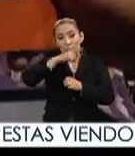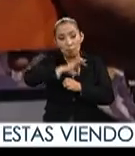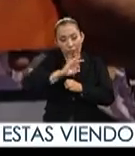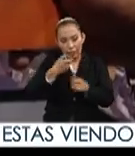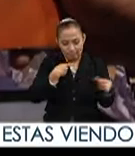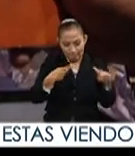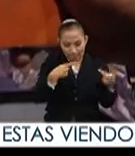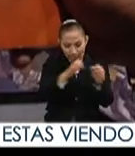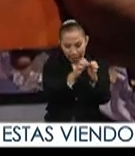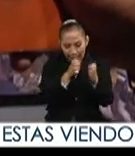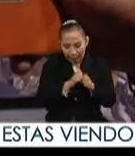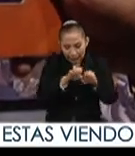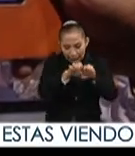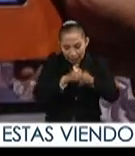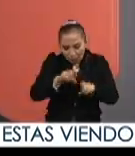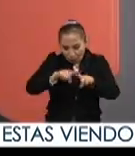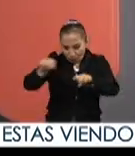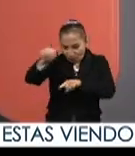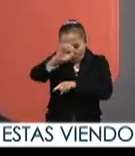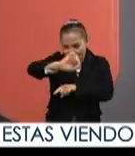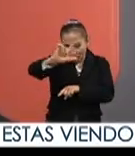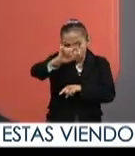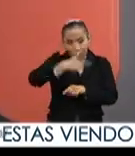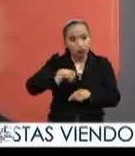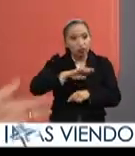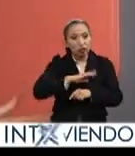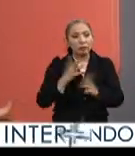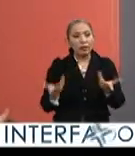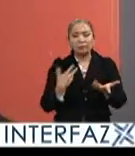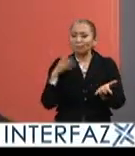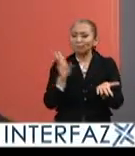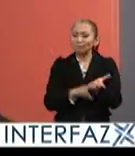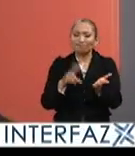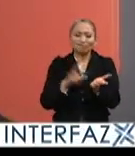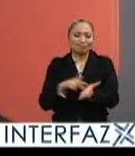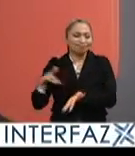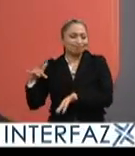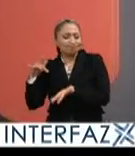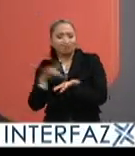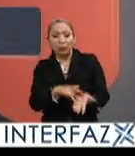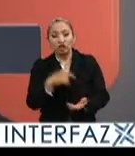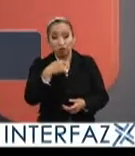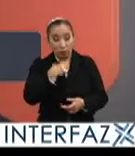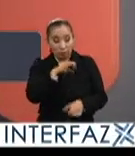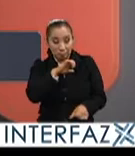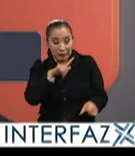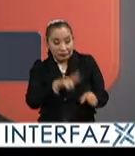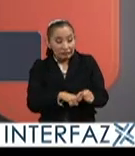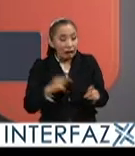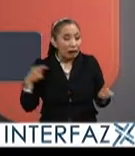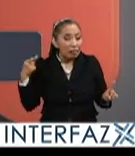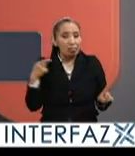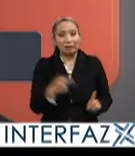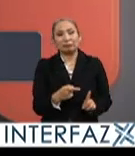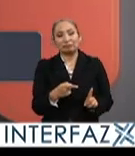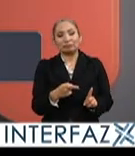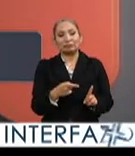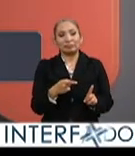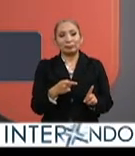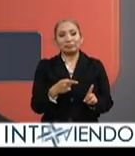pudo coordinar un equipo multidisciplinario. Tuvimos el valiosísimo aporte Yo en lo particular